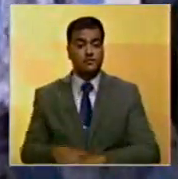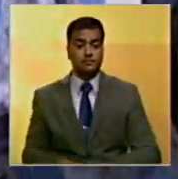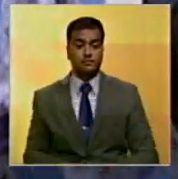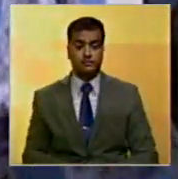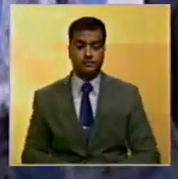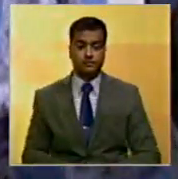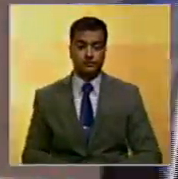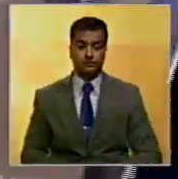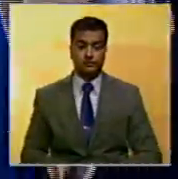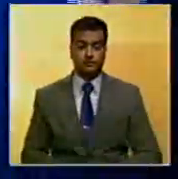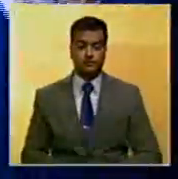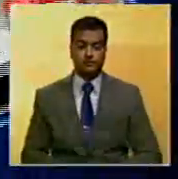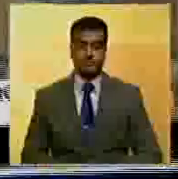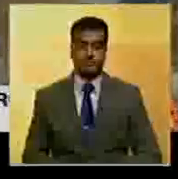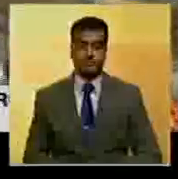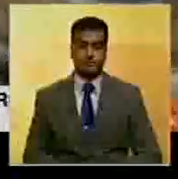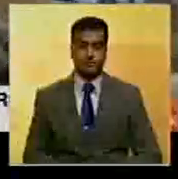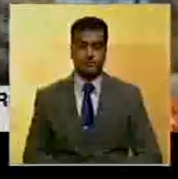altiplano.